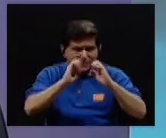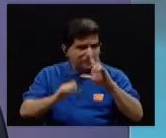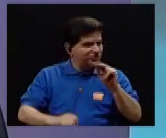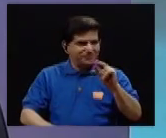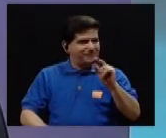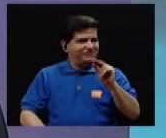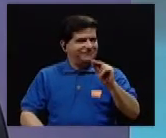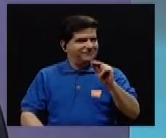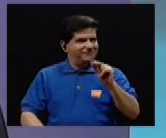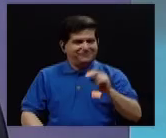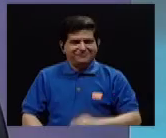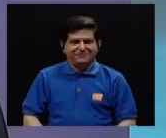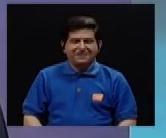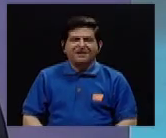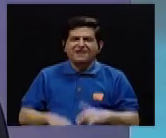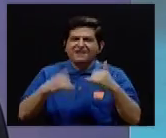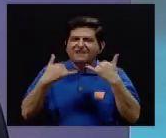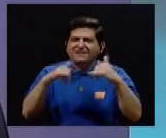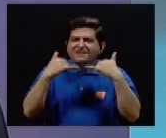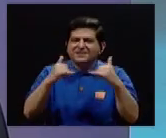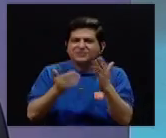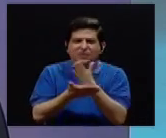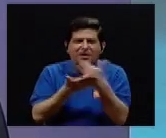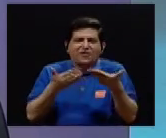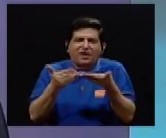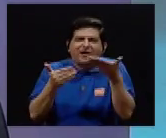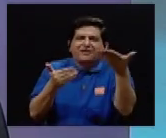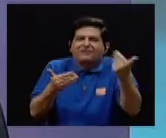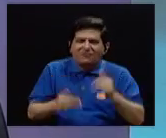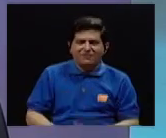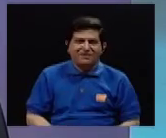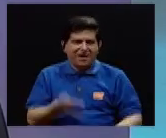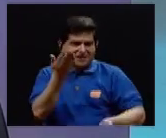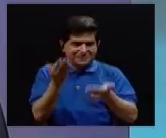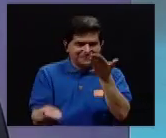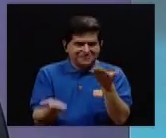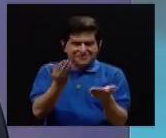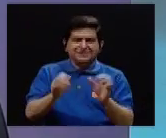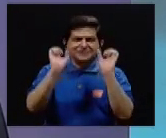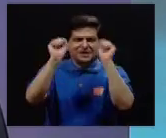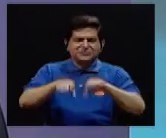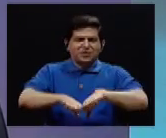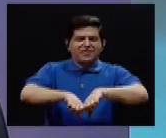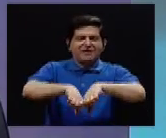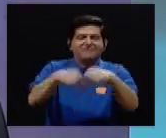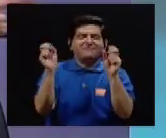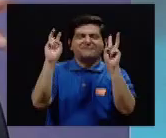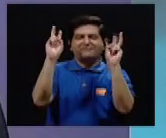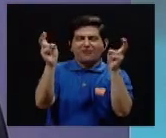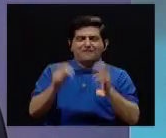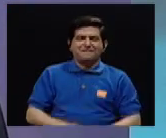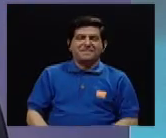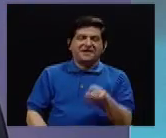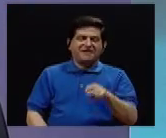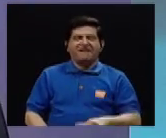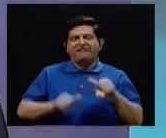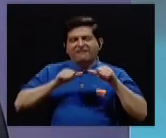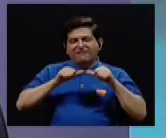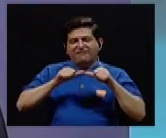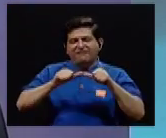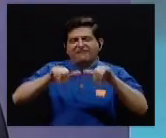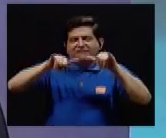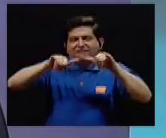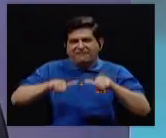y el juego con algunos elementos que puedan romper el